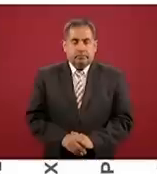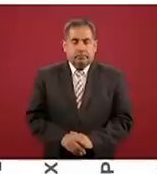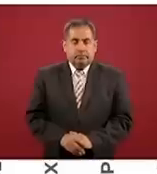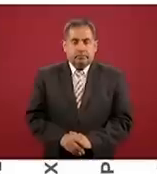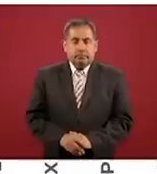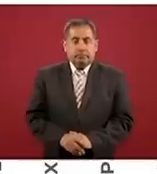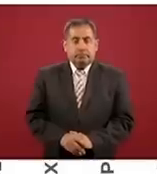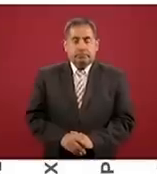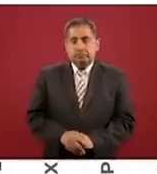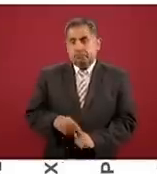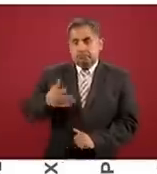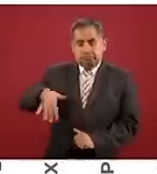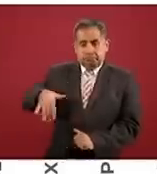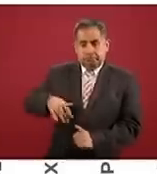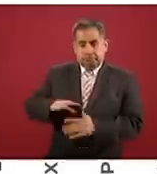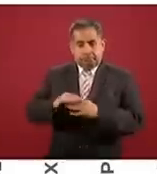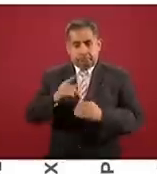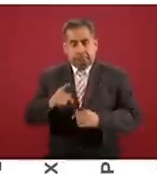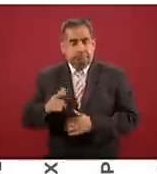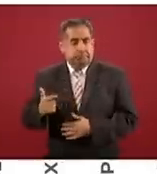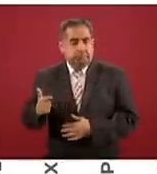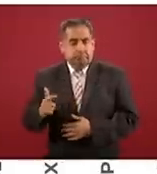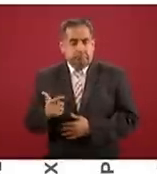Y lo que les decía de Guanajuato,